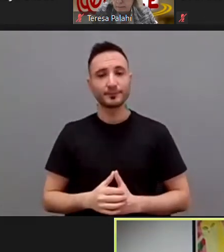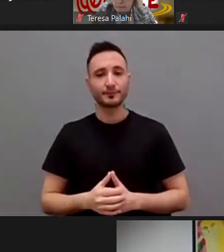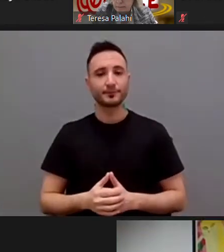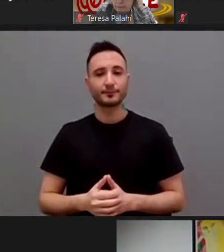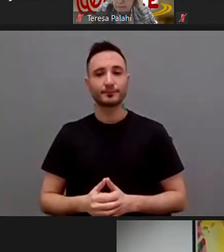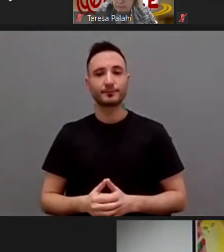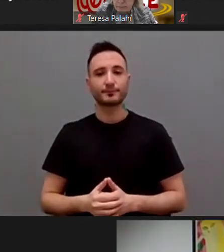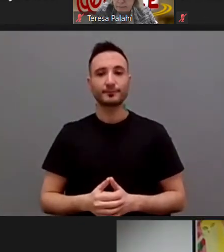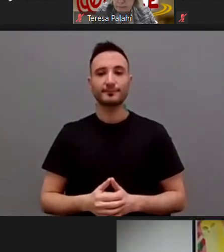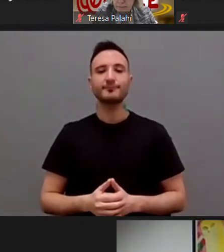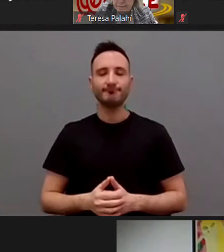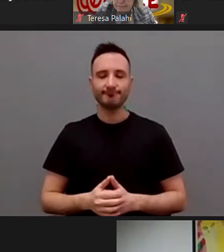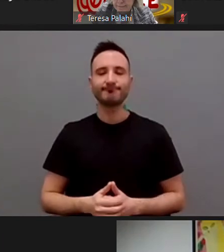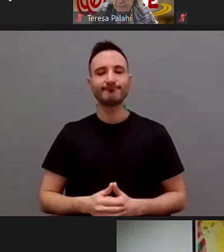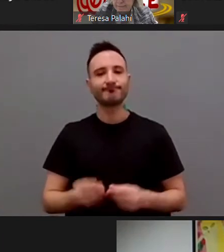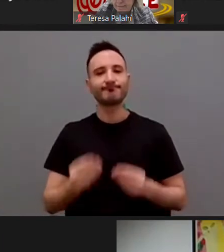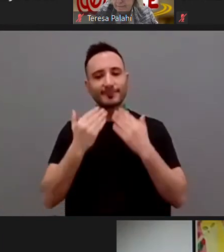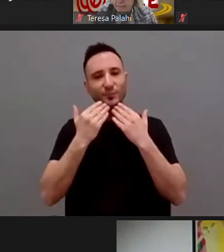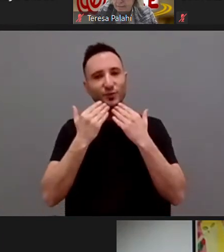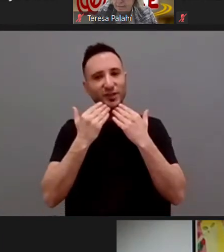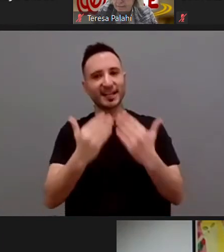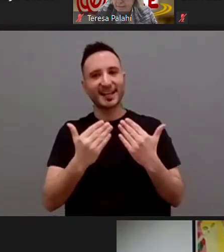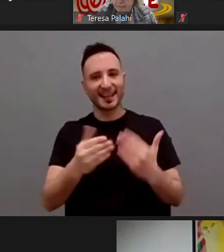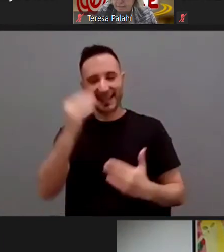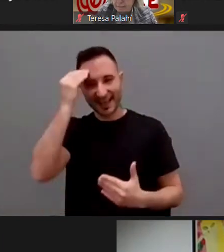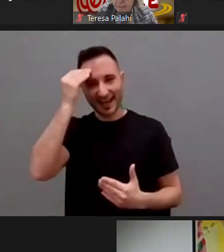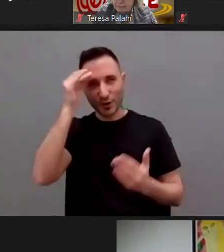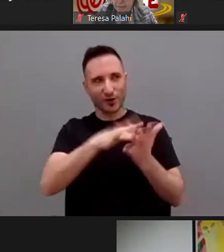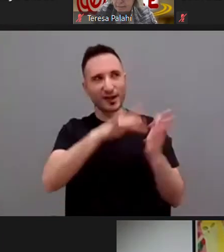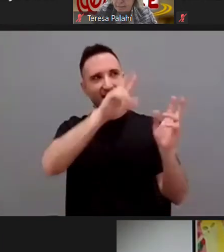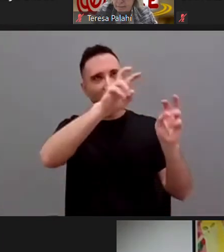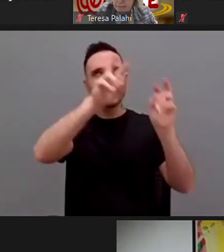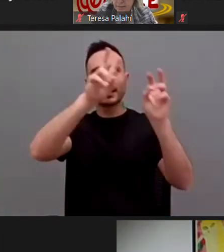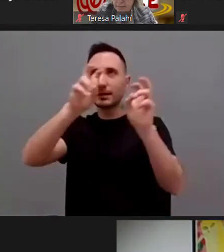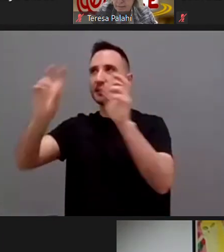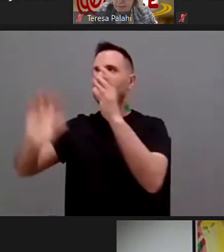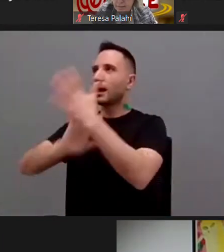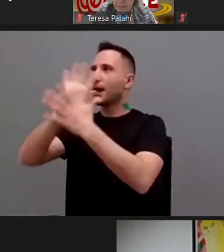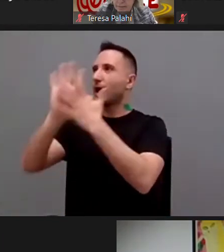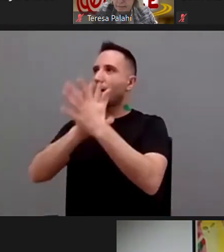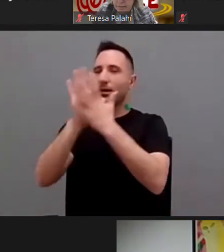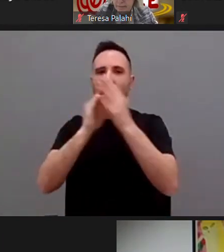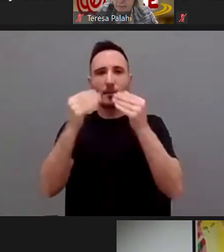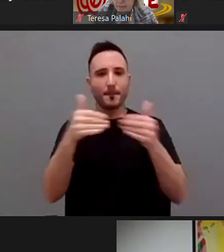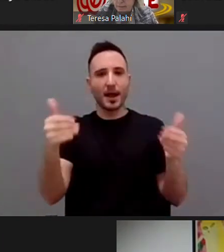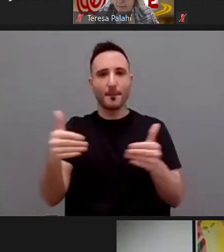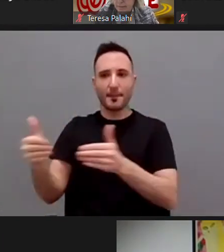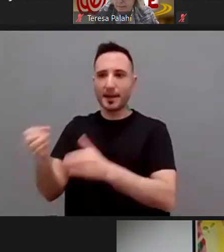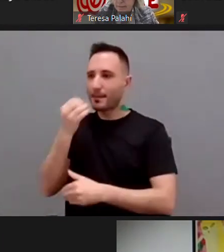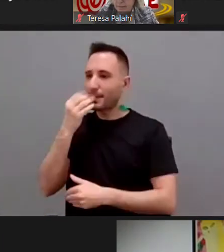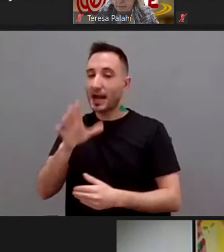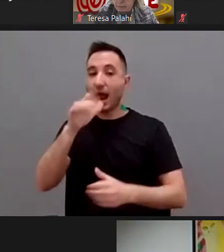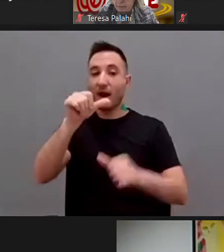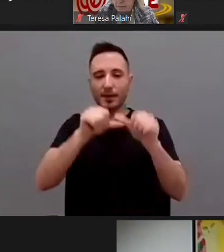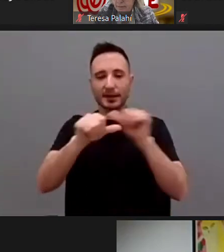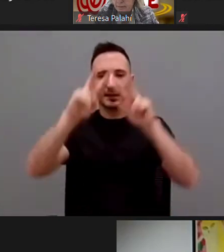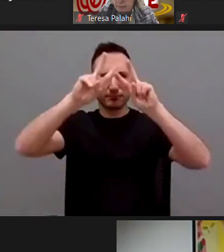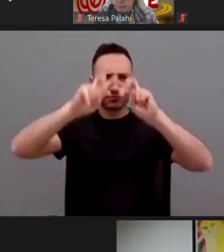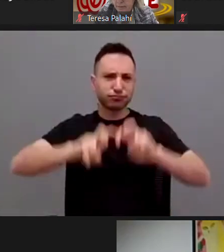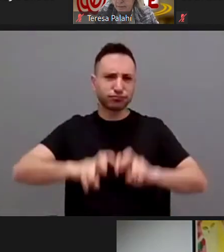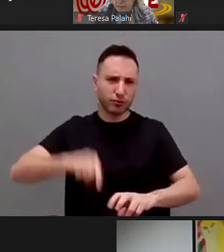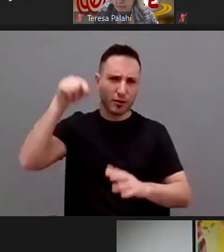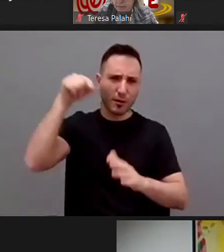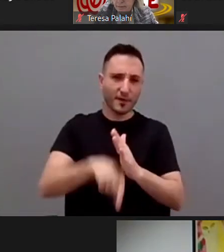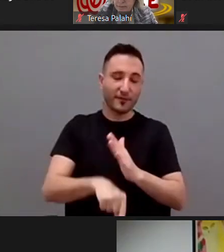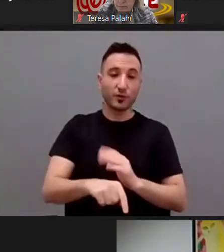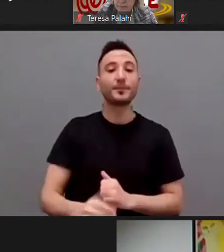Pues muchas gracias, Sabina. Yo creo que has situado muchos temas que probablemente ahora analizaremos con más profundidad. Antes de darle la